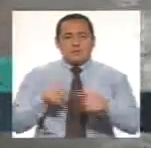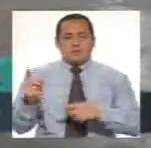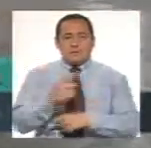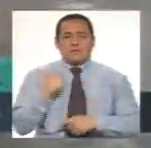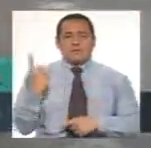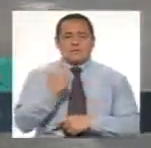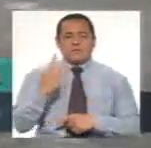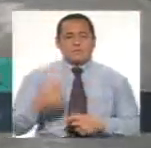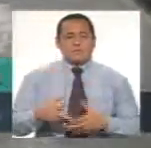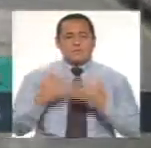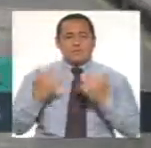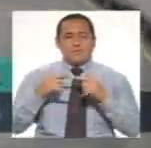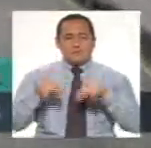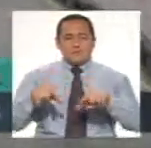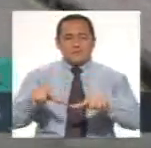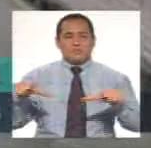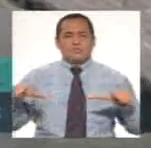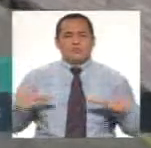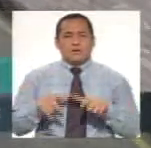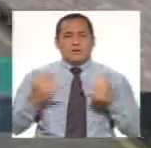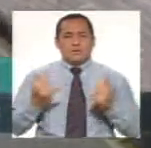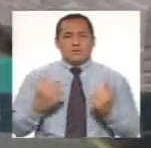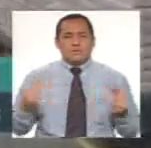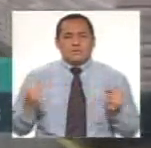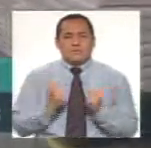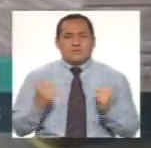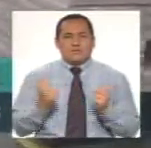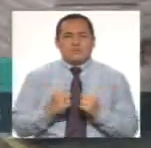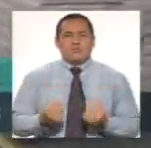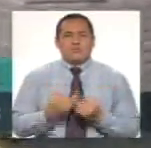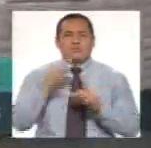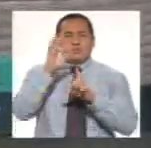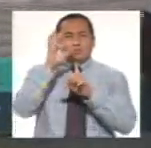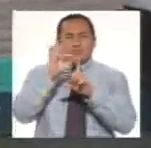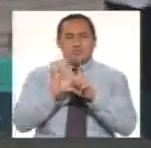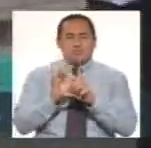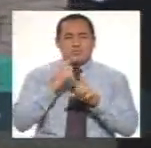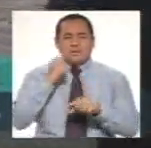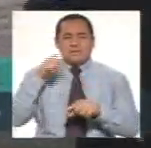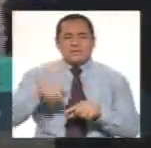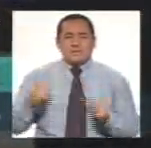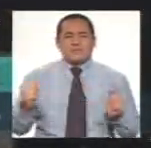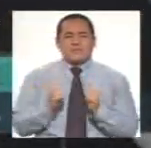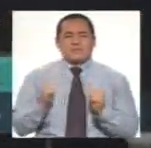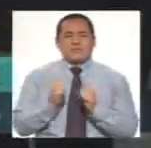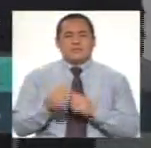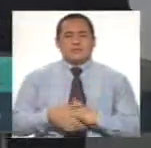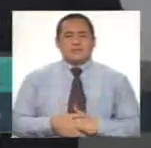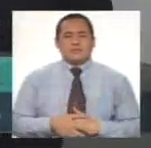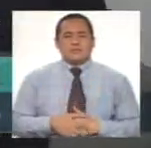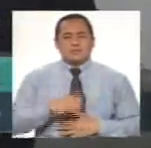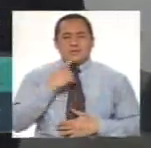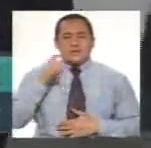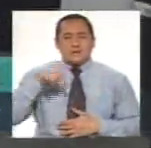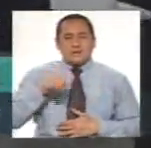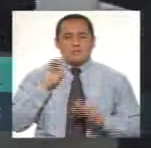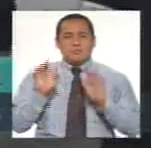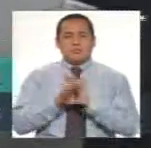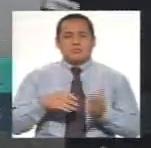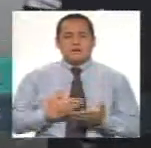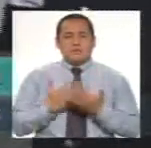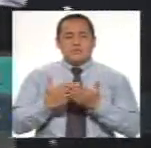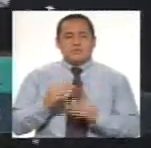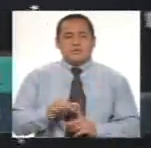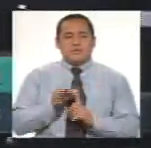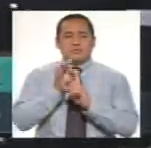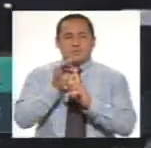riesgo. Estamos en este lugar tan de baja temperatura. ¿Cuánto es lo necesario para mantener esta cadena de frío? Bueno, aquí las condiciones son